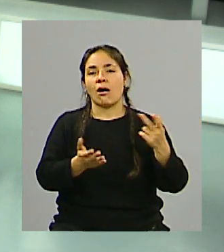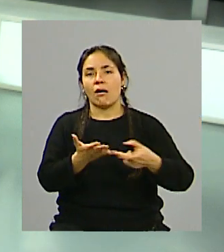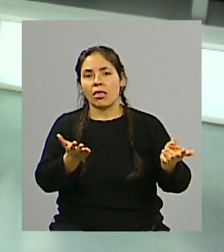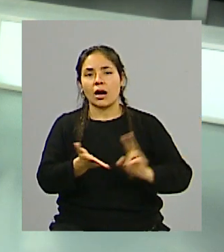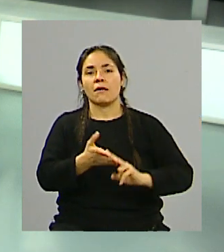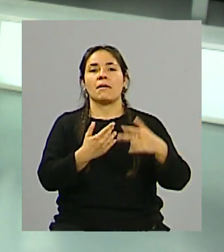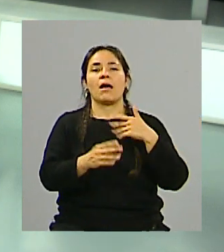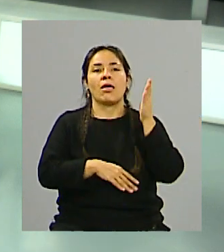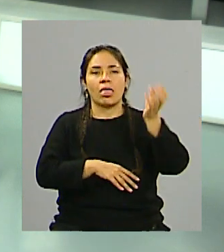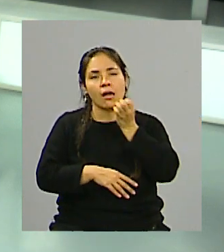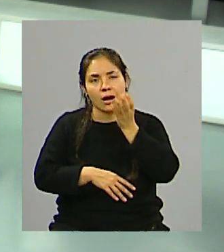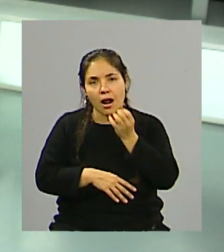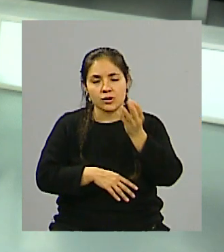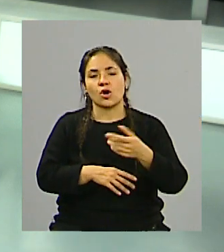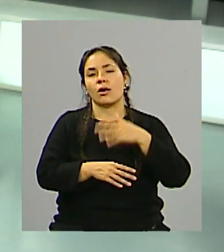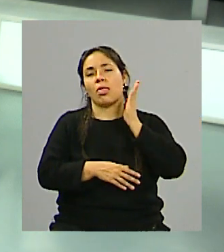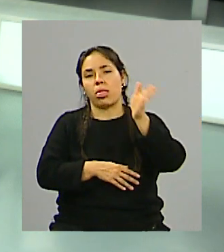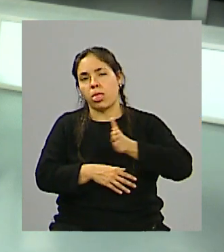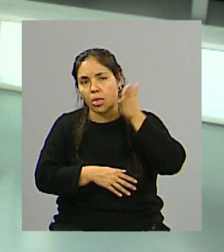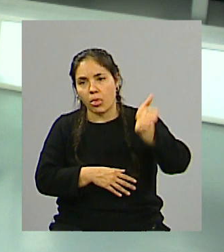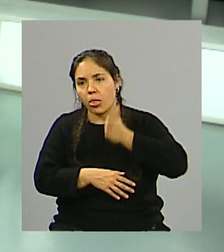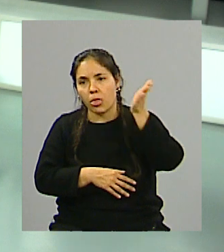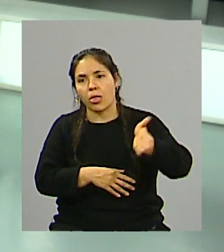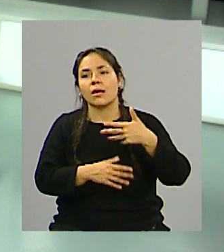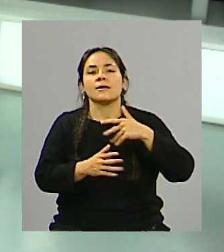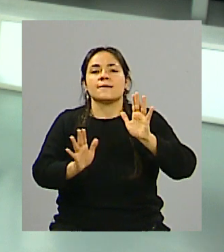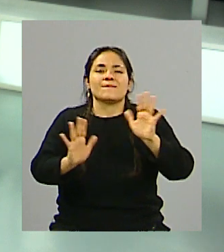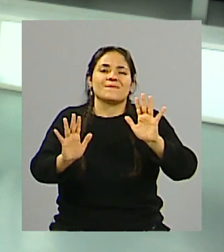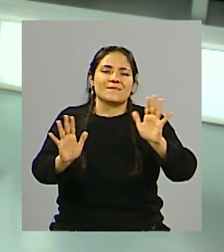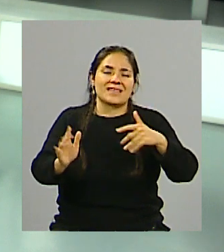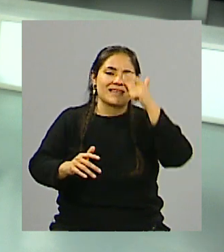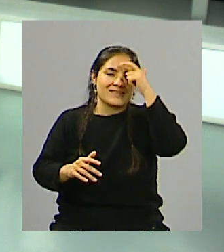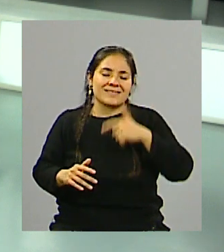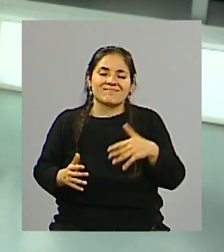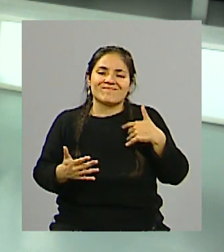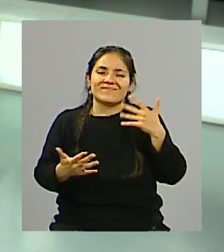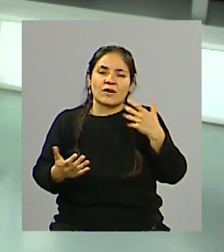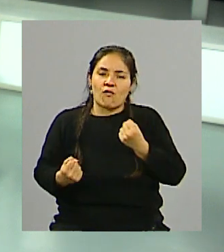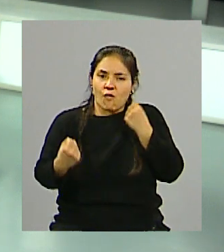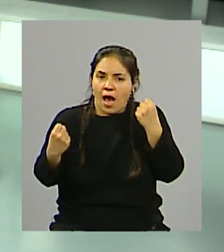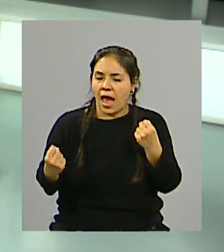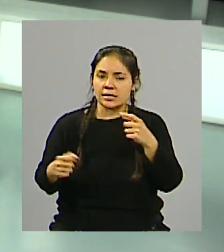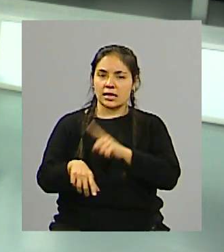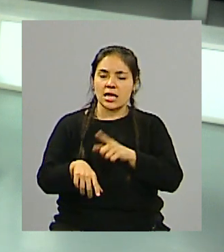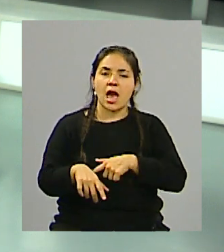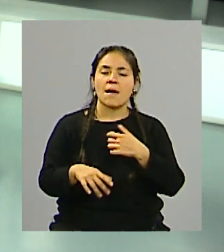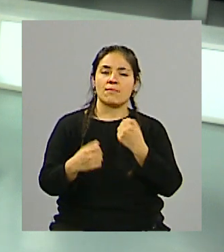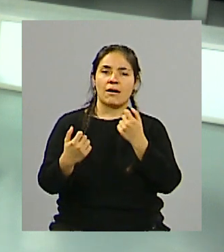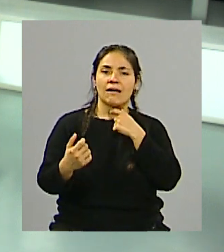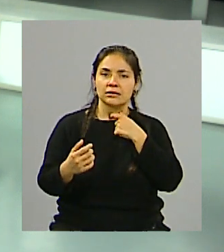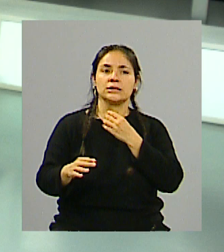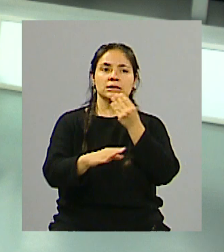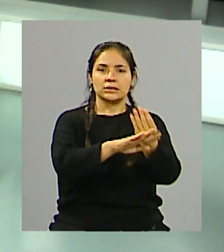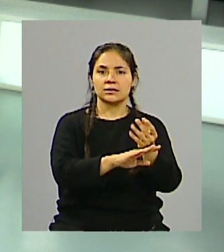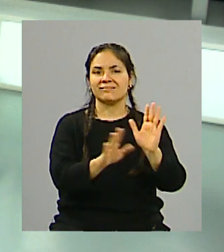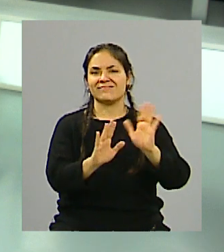y te hace volver a ir a declarar y volver a ir a declarar, ¿no? Y entonces de repente las personas no tienen la fuerza, ni el tiempo, ni la energía para